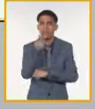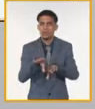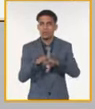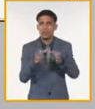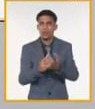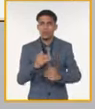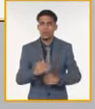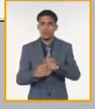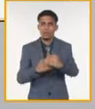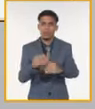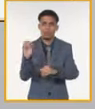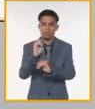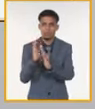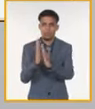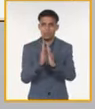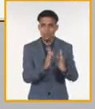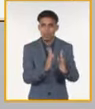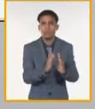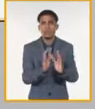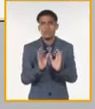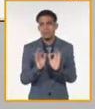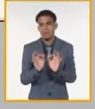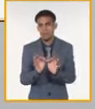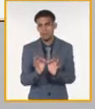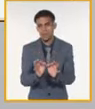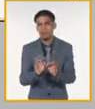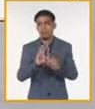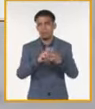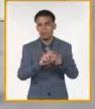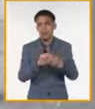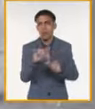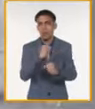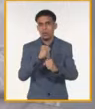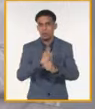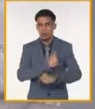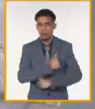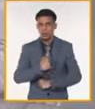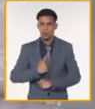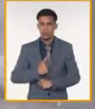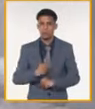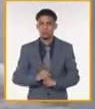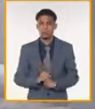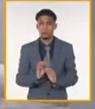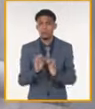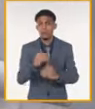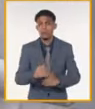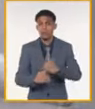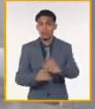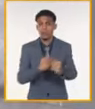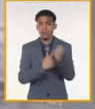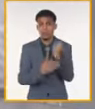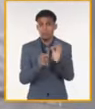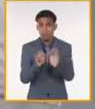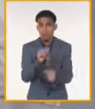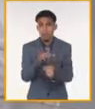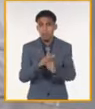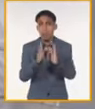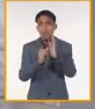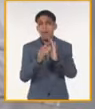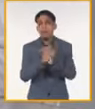organización y de instrumentación de de de este nuevo sector ese proceso realmente empezó en marzo del